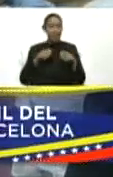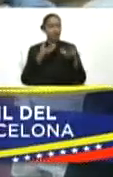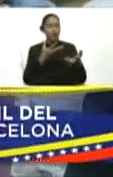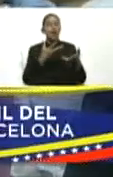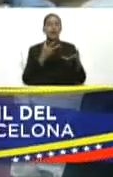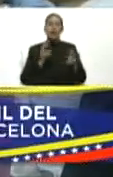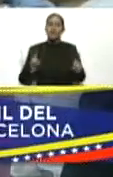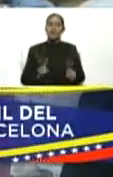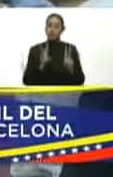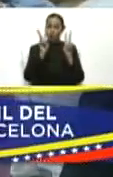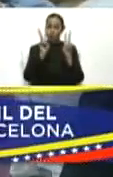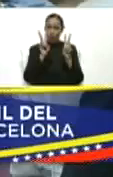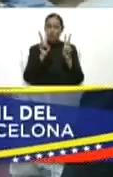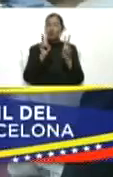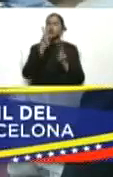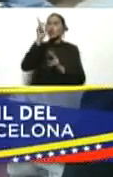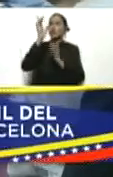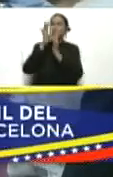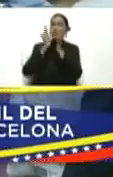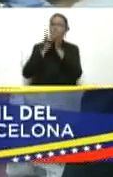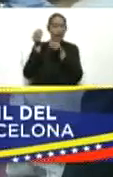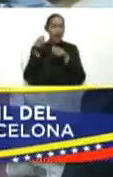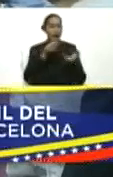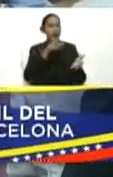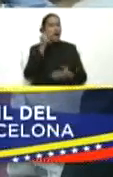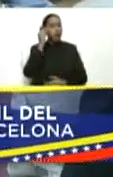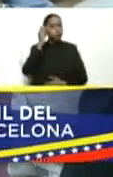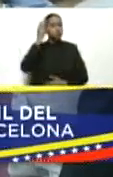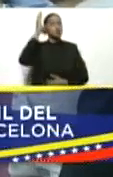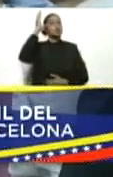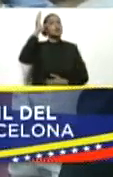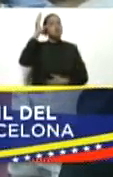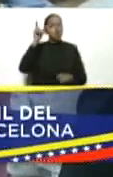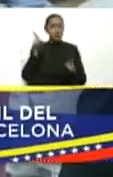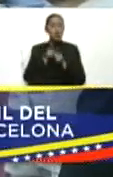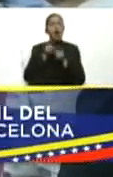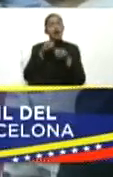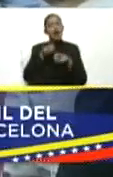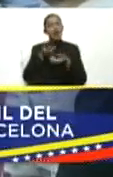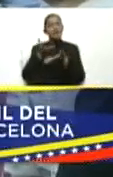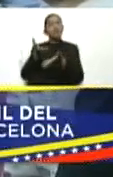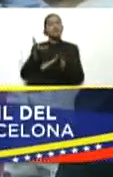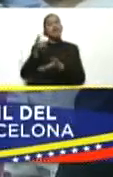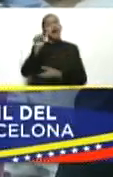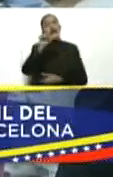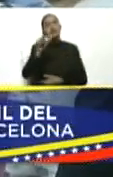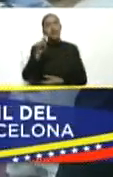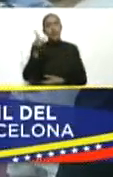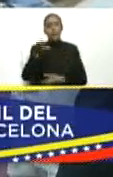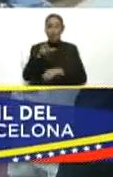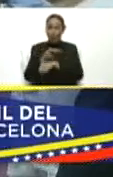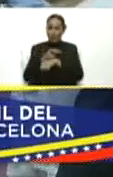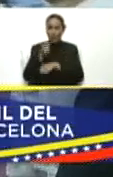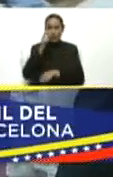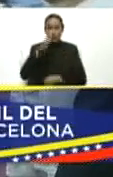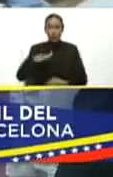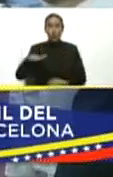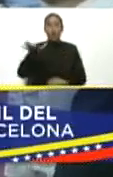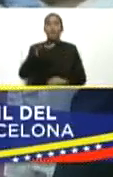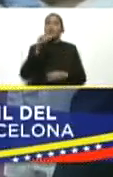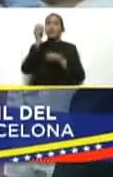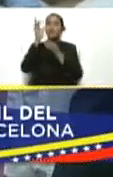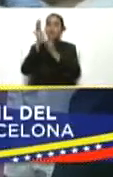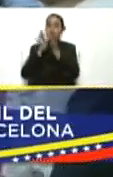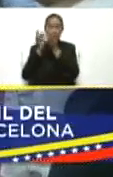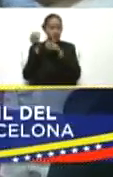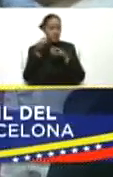Yo declaro, Señor, que tú le das la sabiduría que le diste a Salomón para gobernar tu pueblo. Señor, que traes victoria sobre él, pero